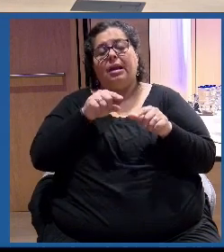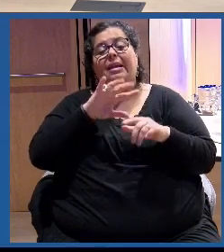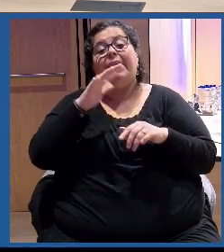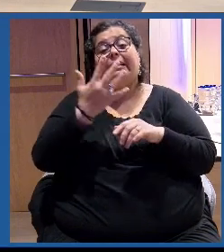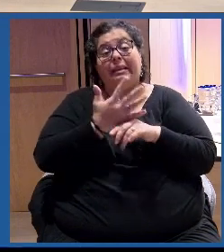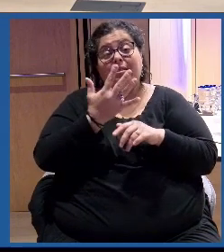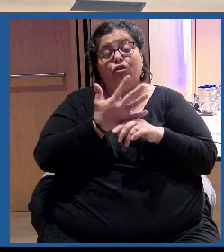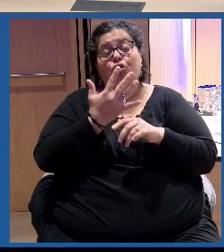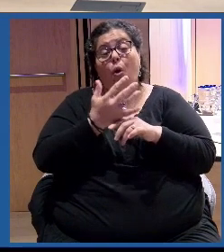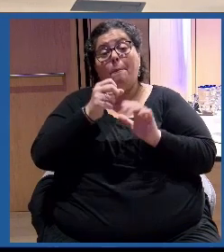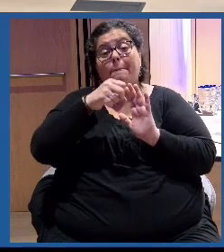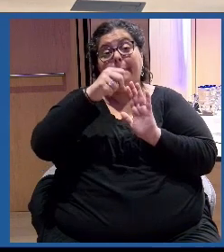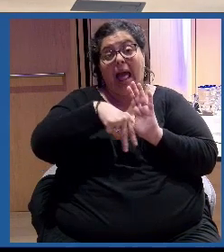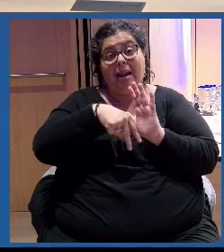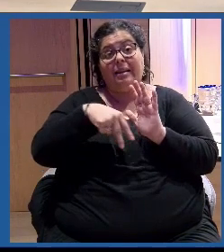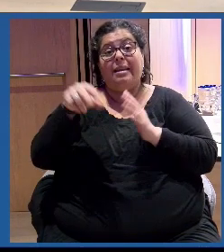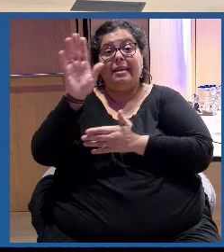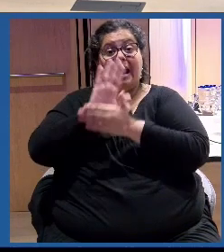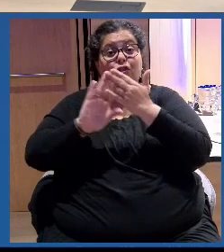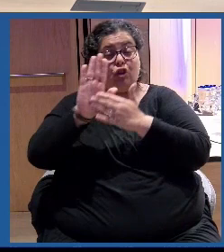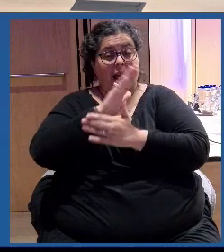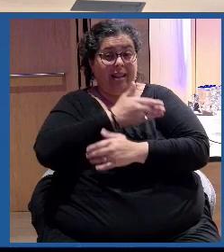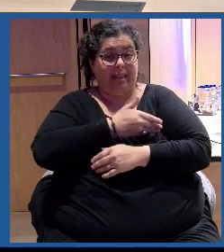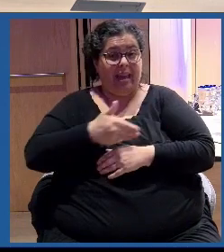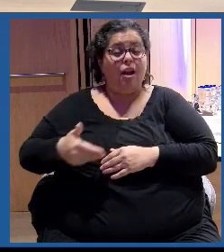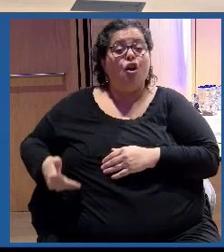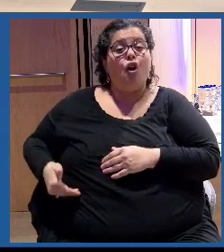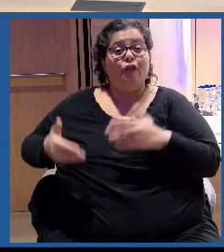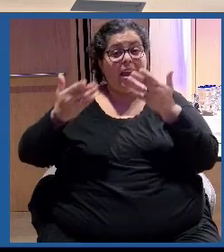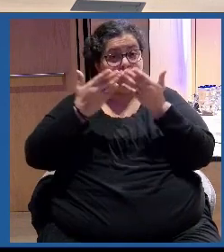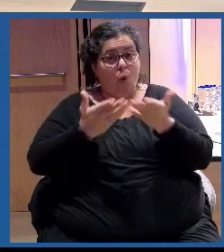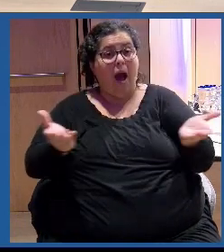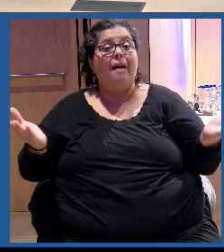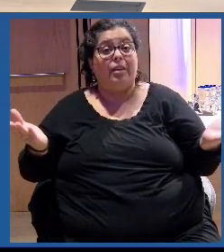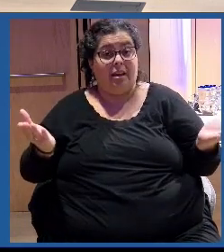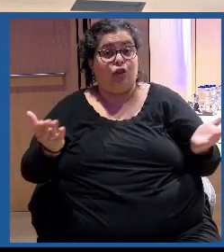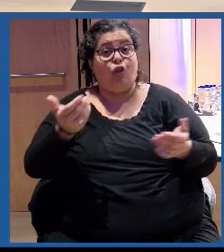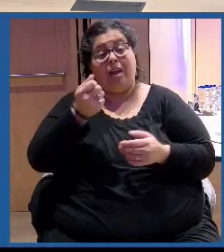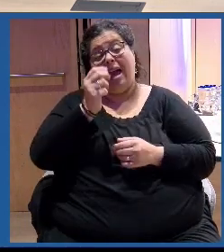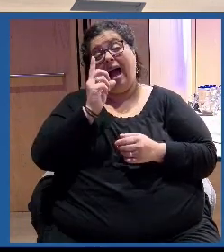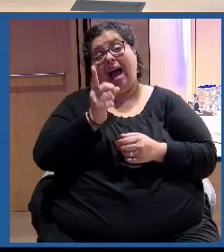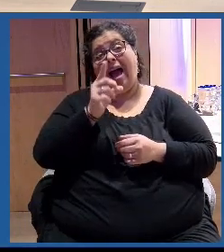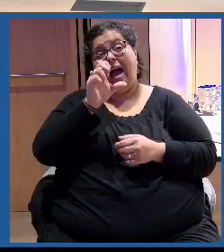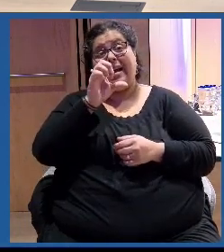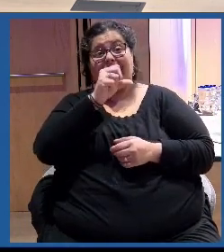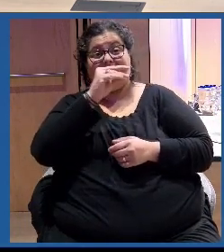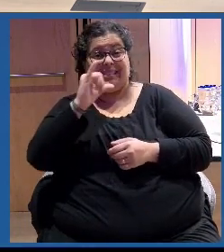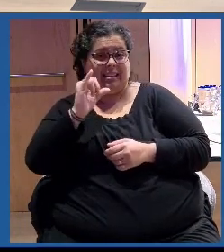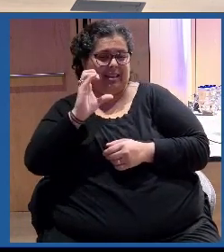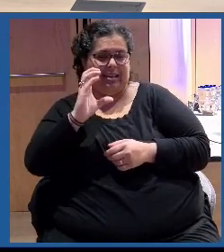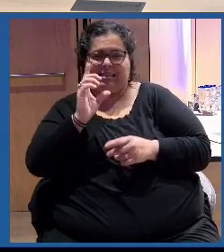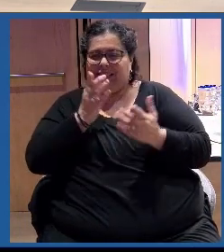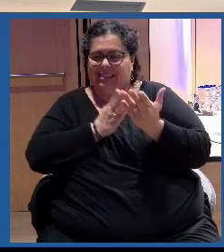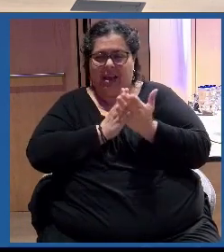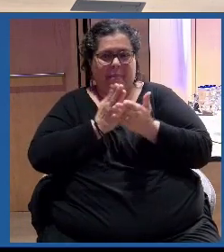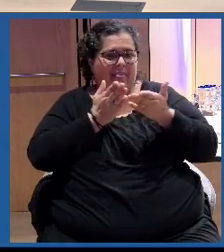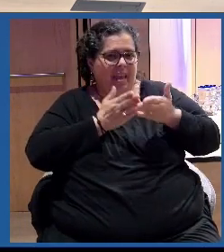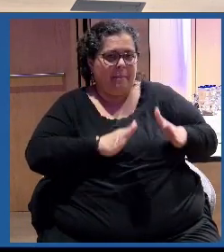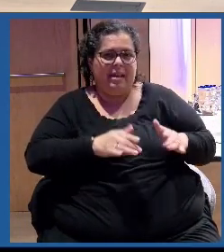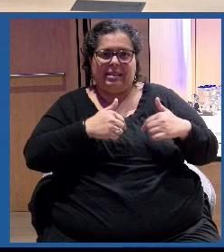de gobierno abierto de AGESIC, con quienes nos han acompañado desde sus inicios en